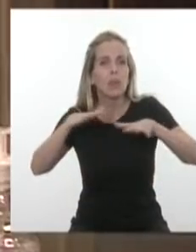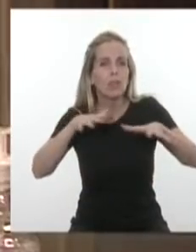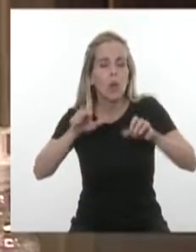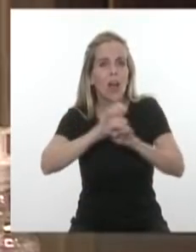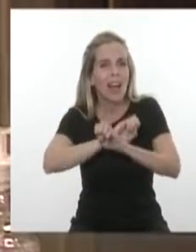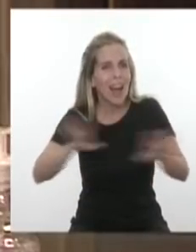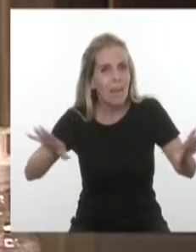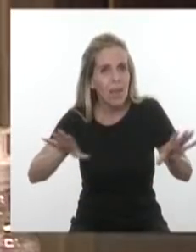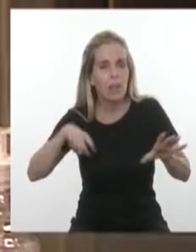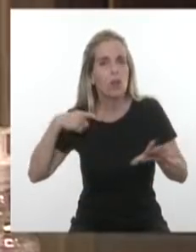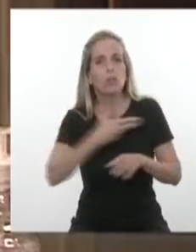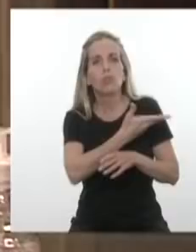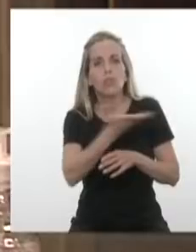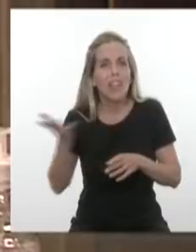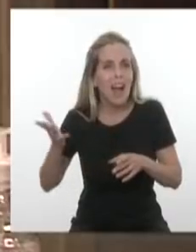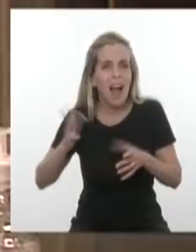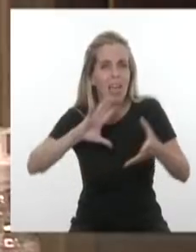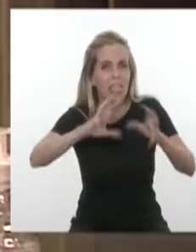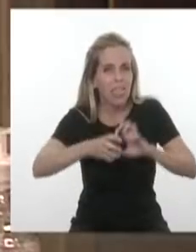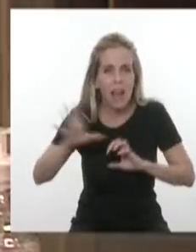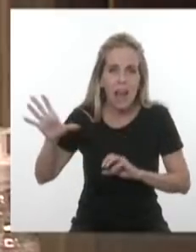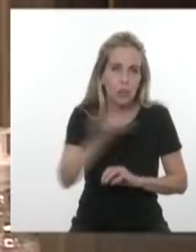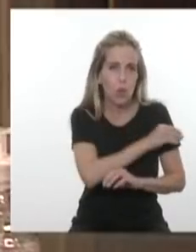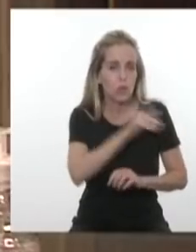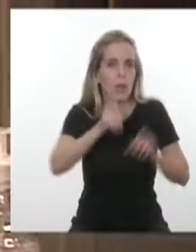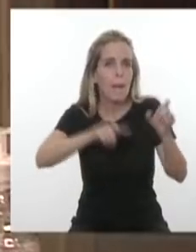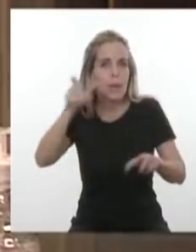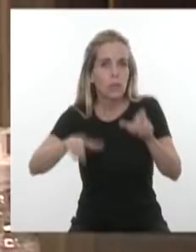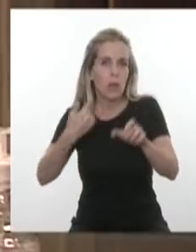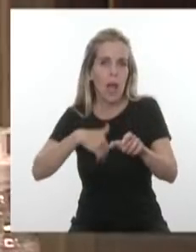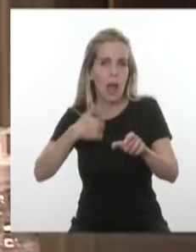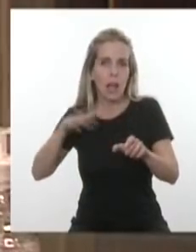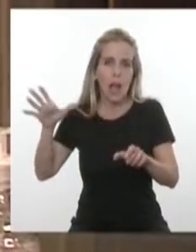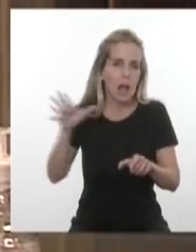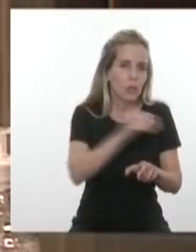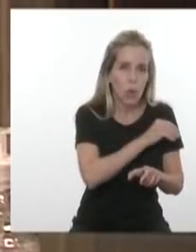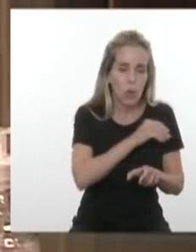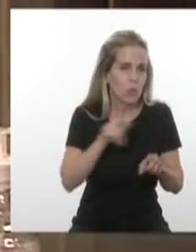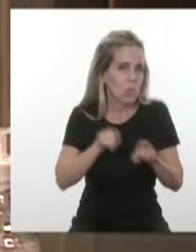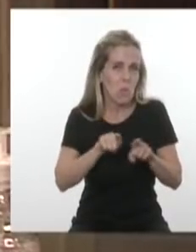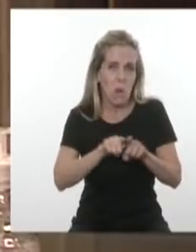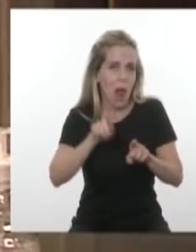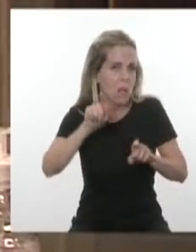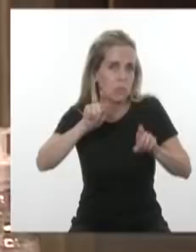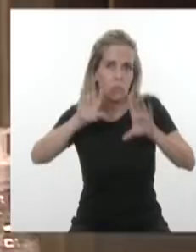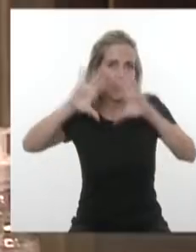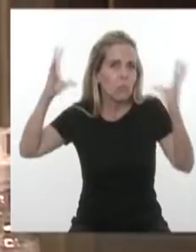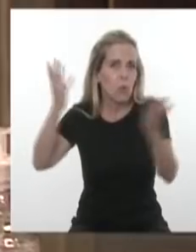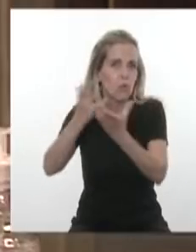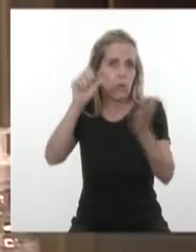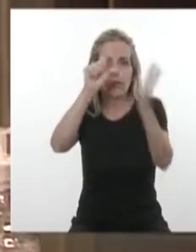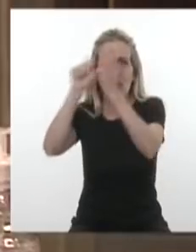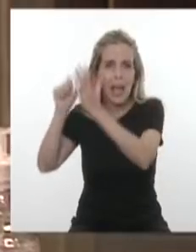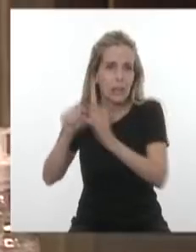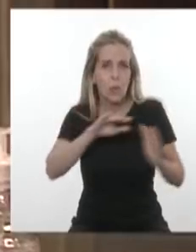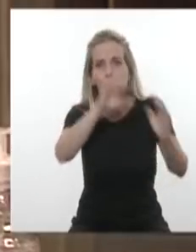sociedad todos los argentinos y todas las argentinas al igual que a todos los habitantes del planeta